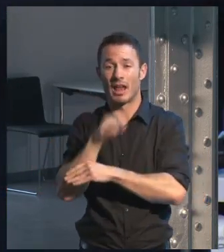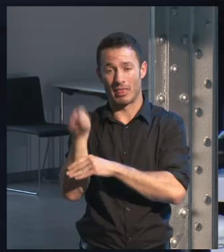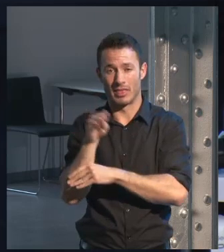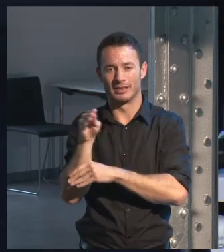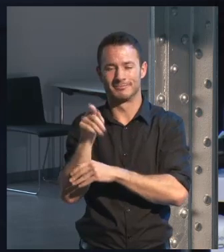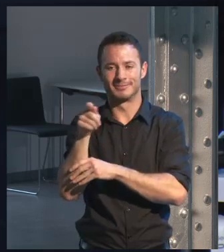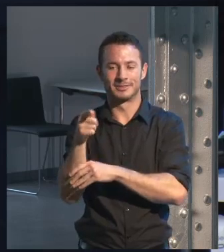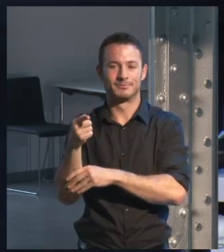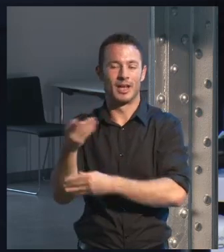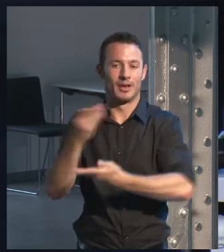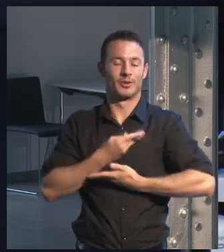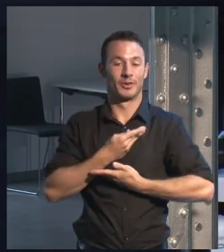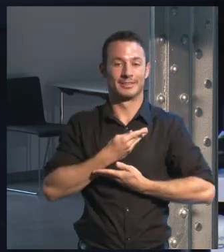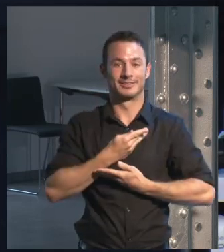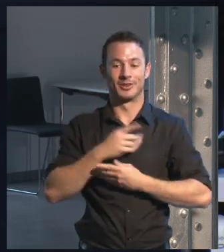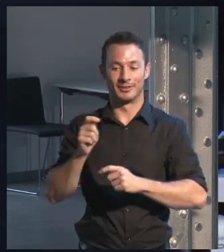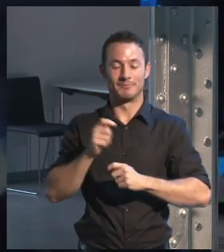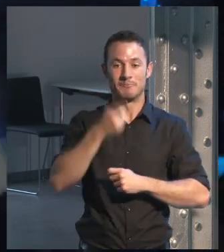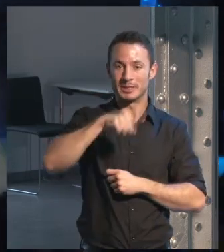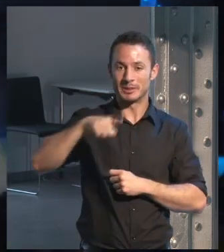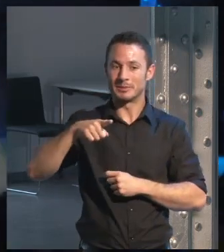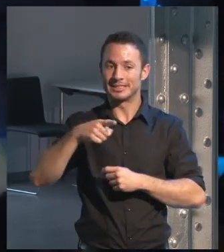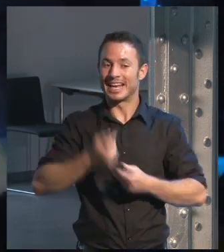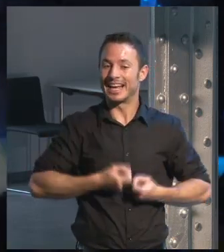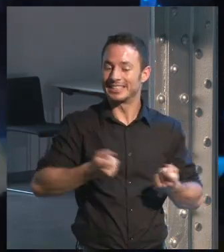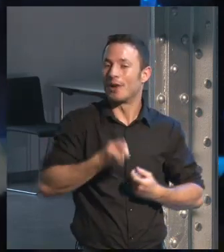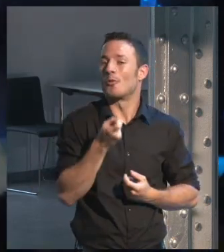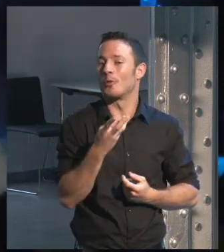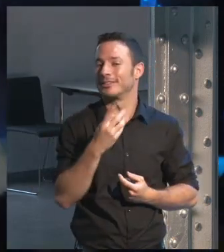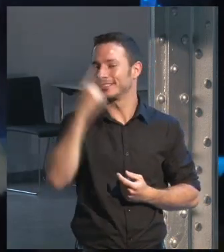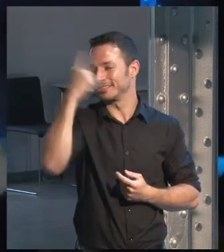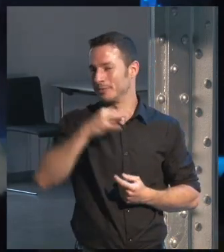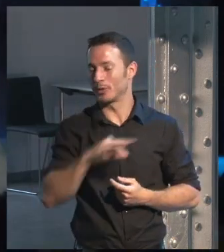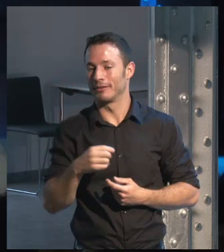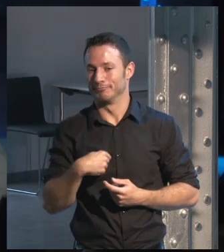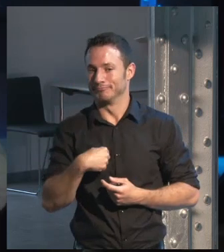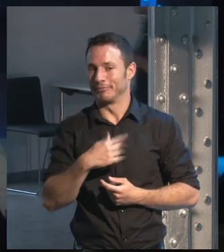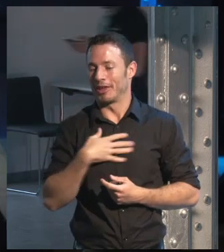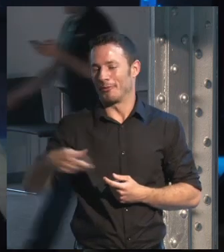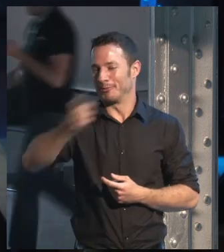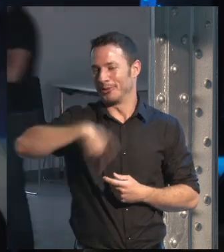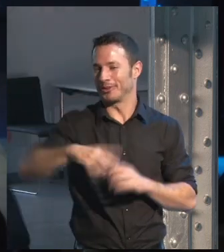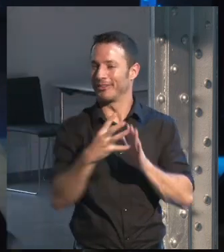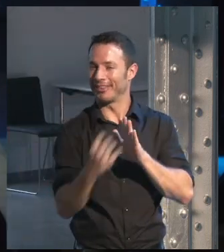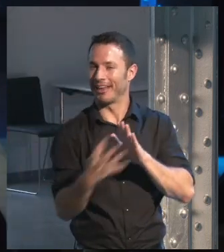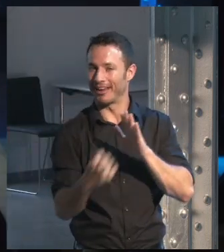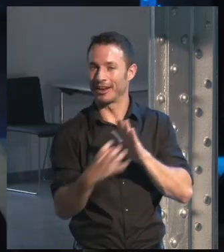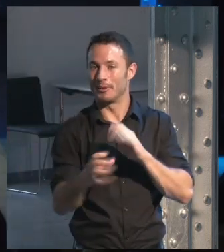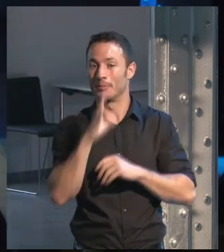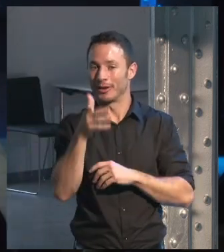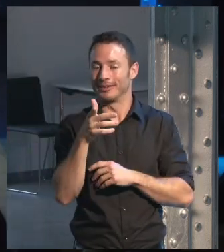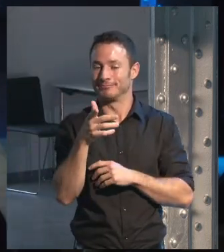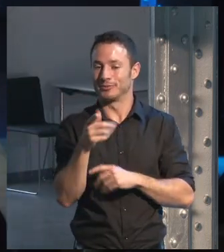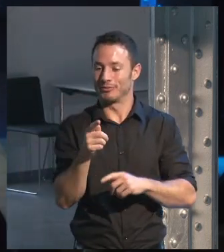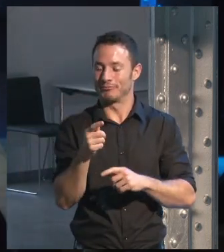permite saber cuánto gastamos. Yo os invito a que os la descarguéis porque no solo nos permite saber cuánto nos gastamos cada mes,